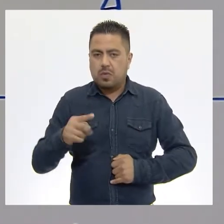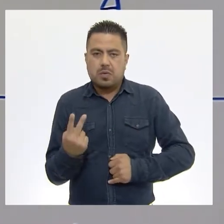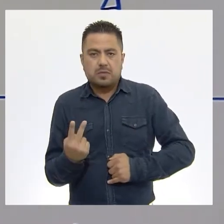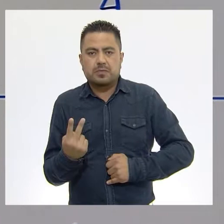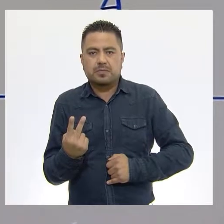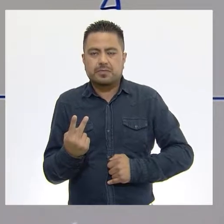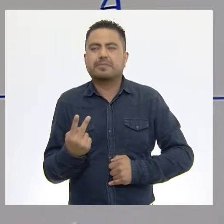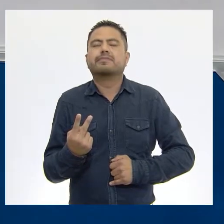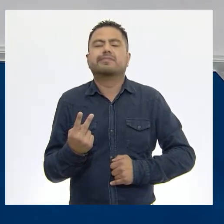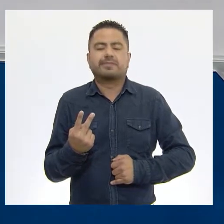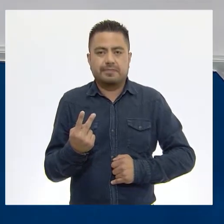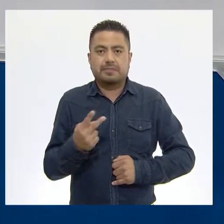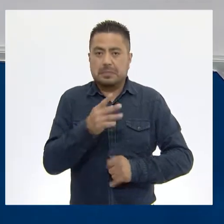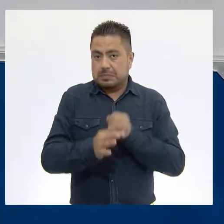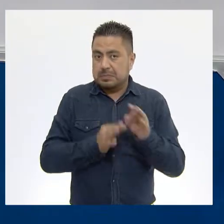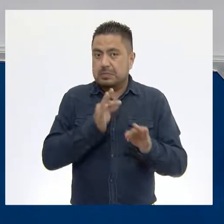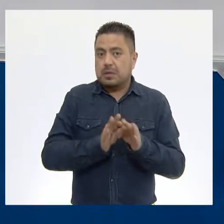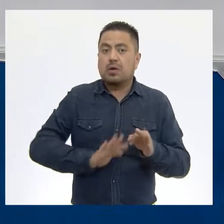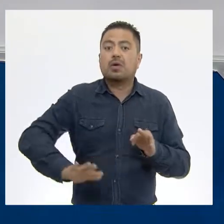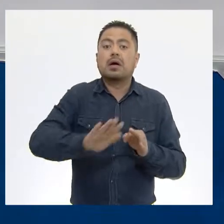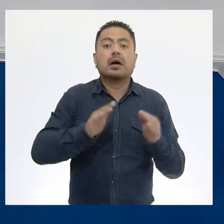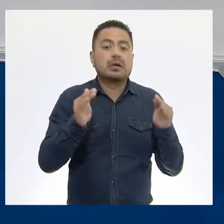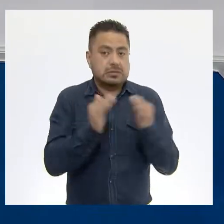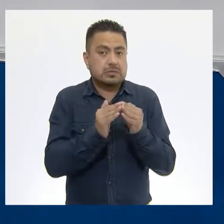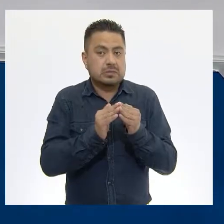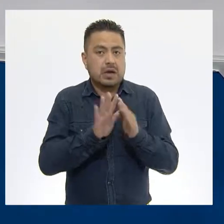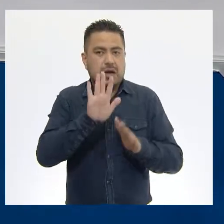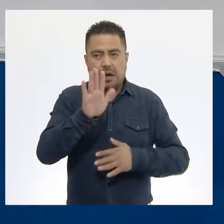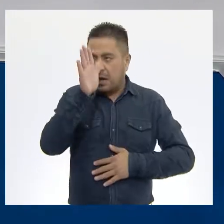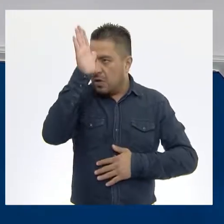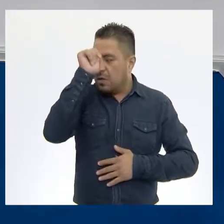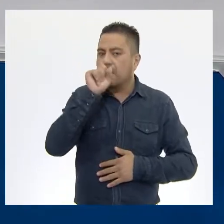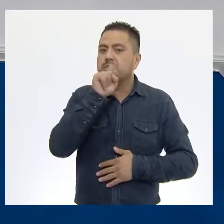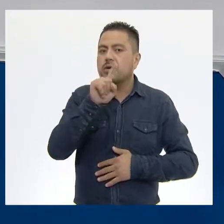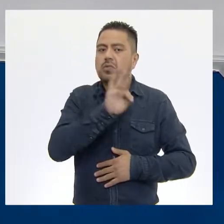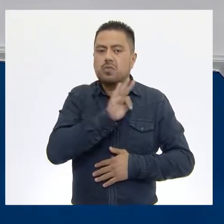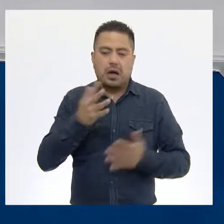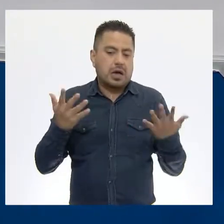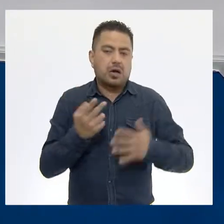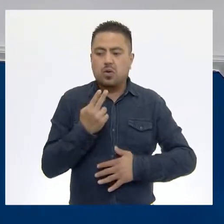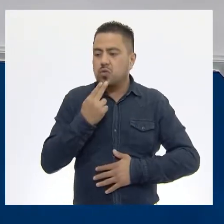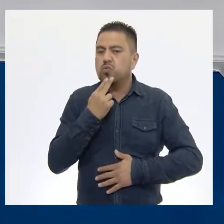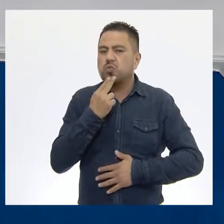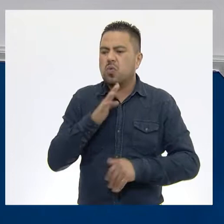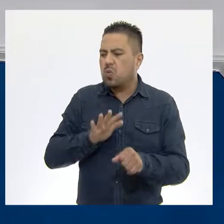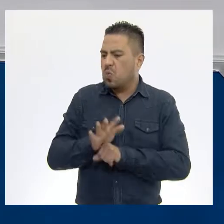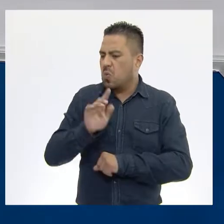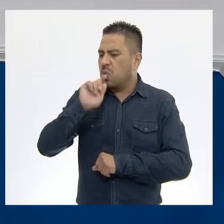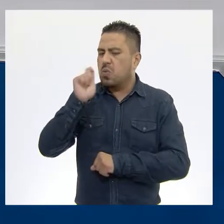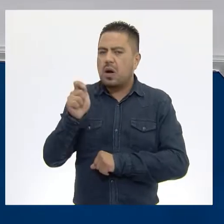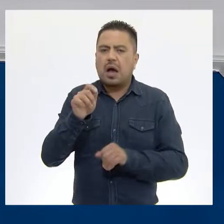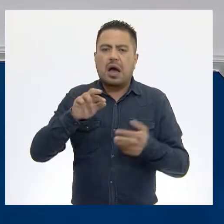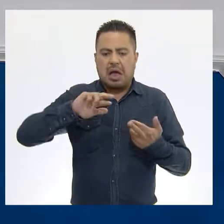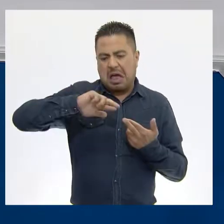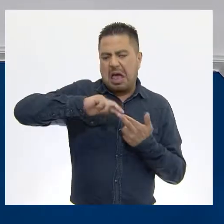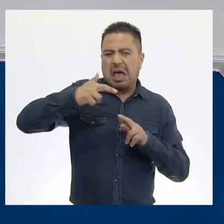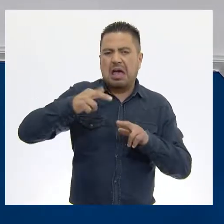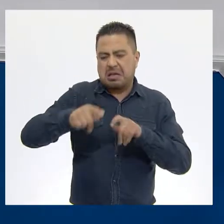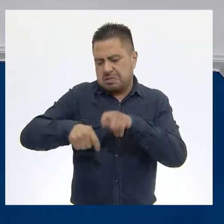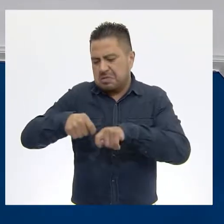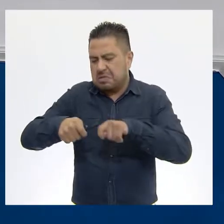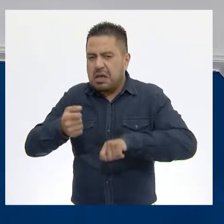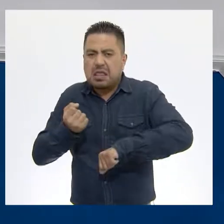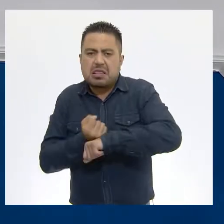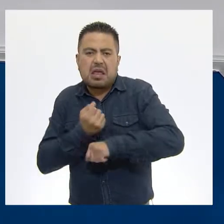Ujú. ¿Listos? Ahí también en casa. Sí. Recuerden que también pueden hacer uso ustedes de una agujeta o